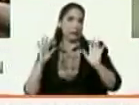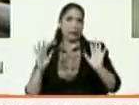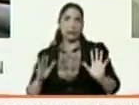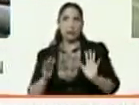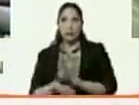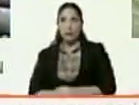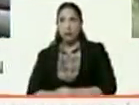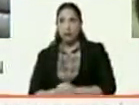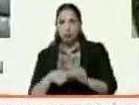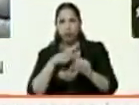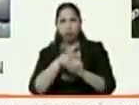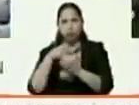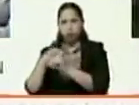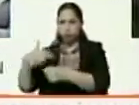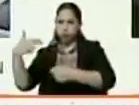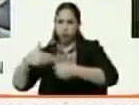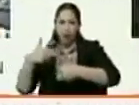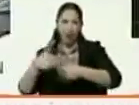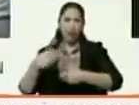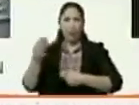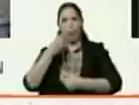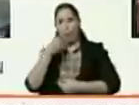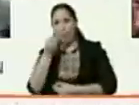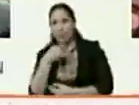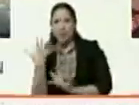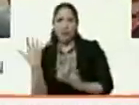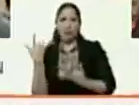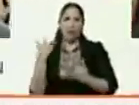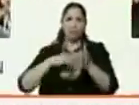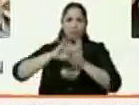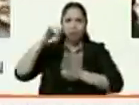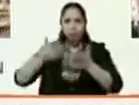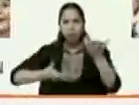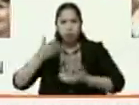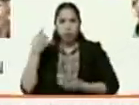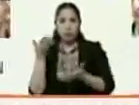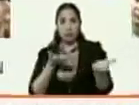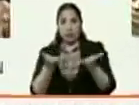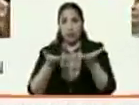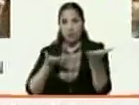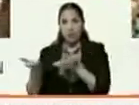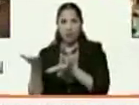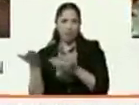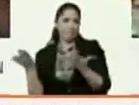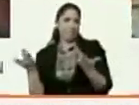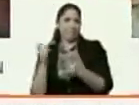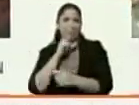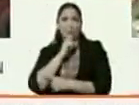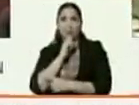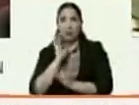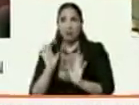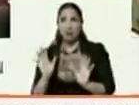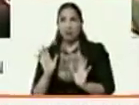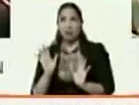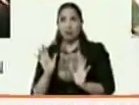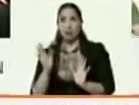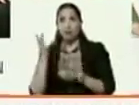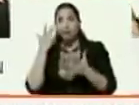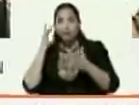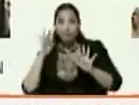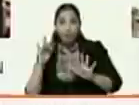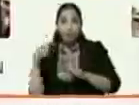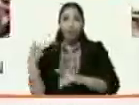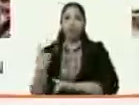Con el ataque a la gasolina, el ataque a los alimentos, el ataque al gas, a los servicios. Y pareciera que eso